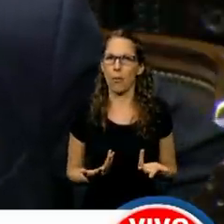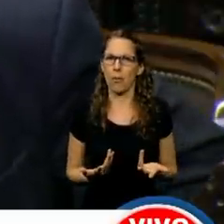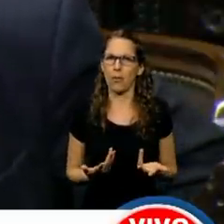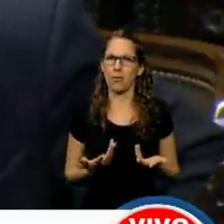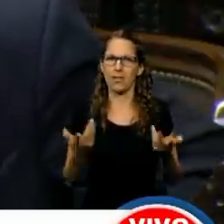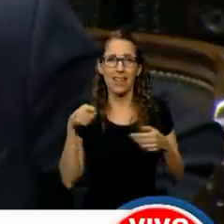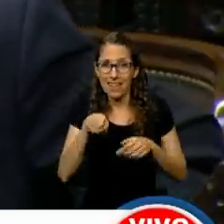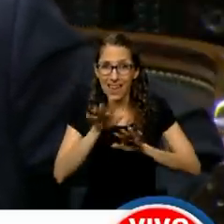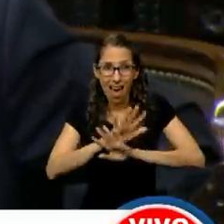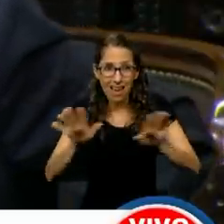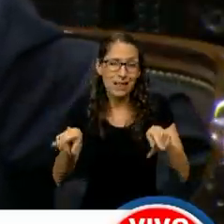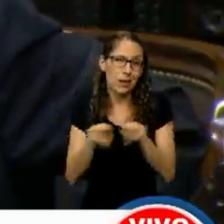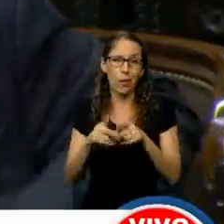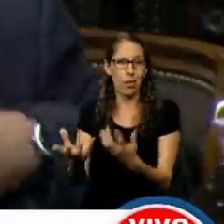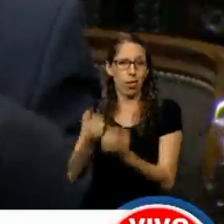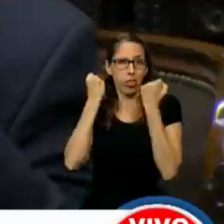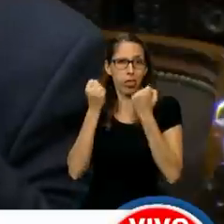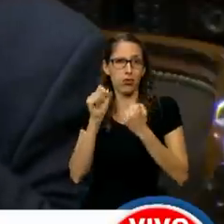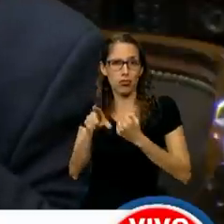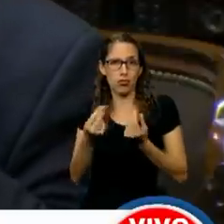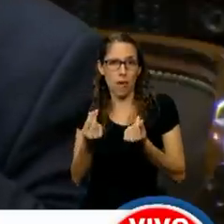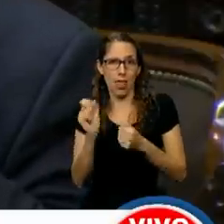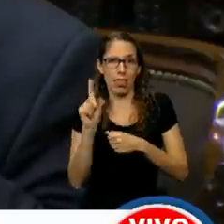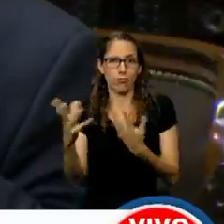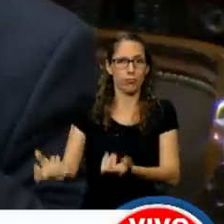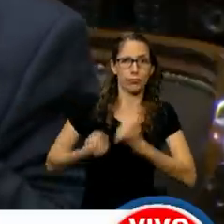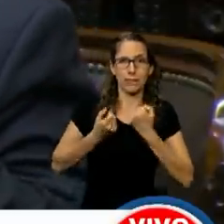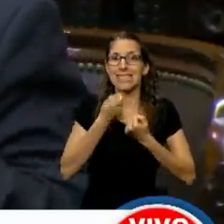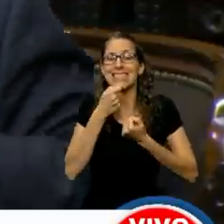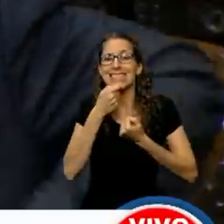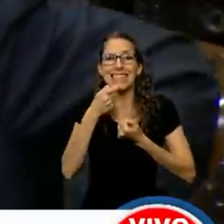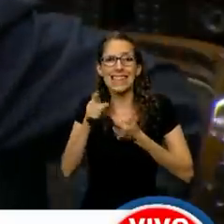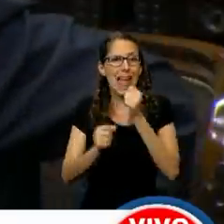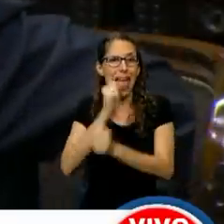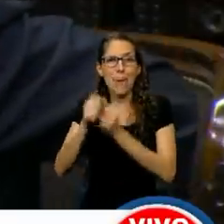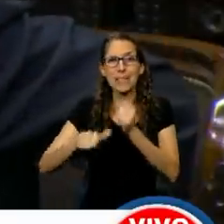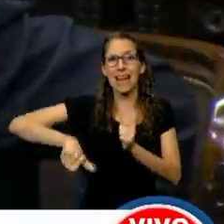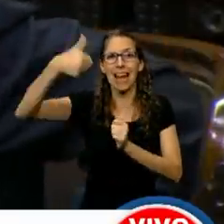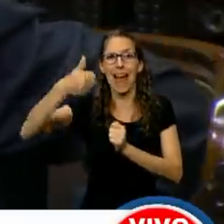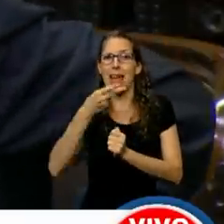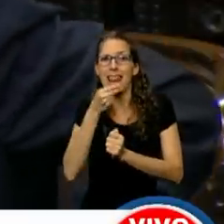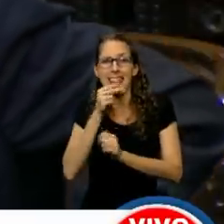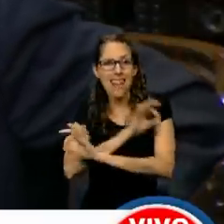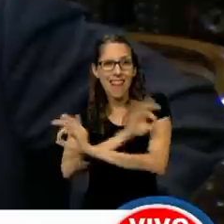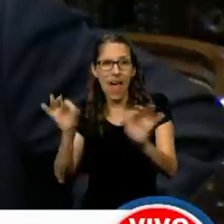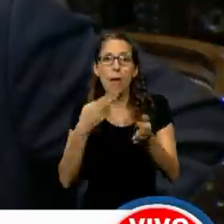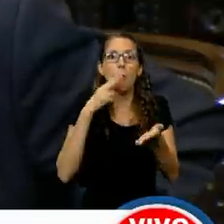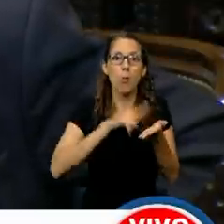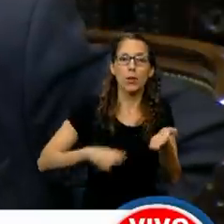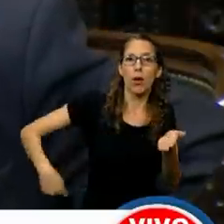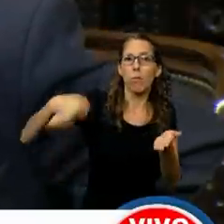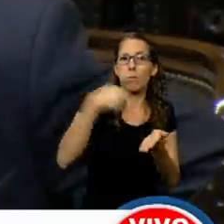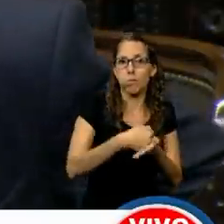una confiscación de parte de su patrimonio porque si no obtuvo ganancia y tiene que pagar impuestos termina pagando su